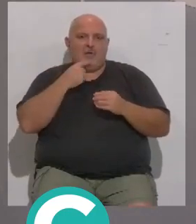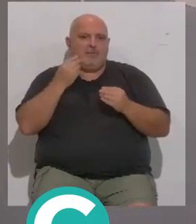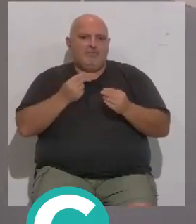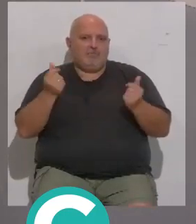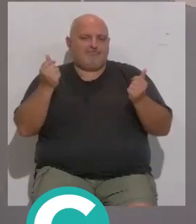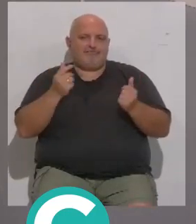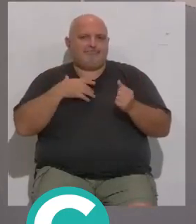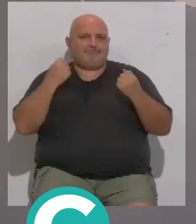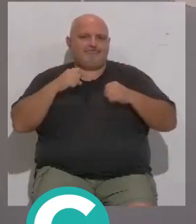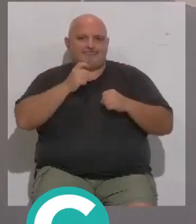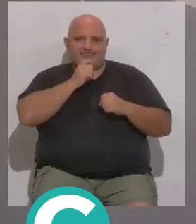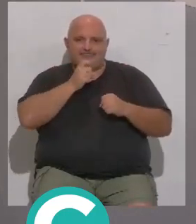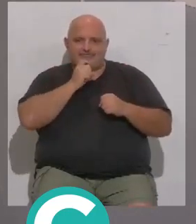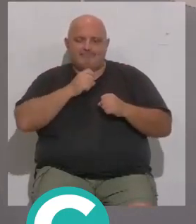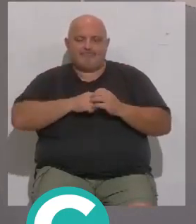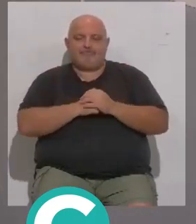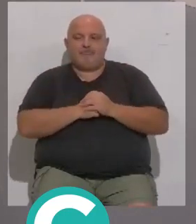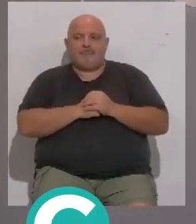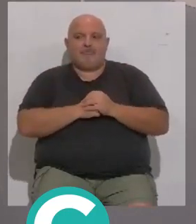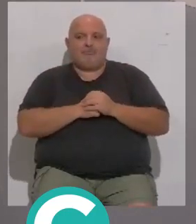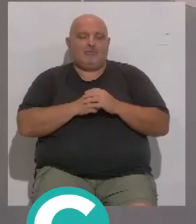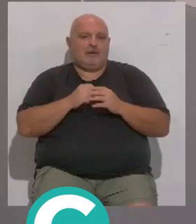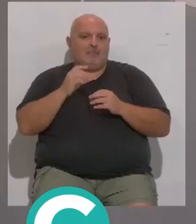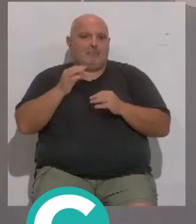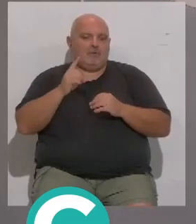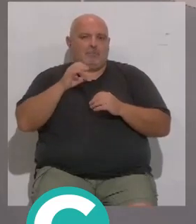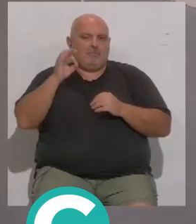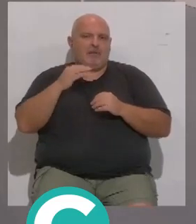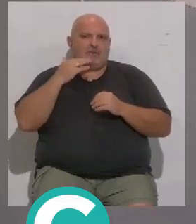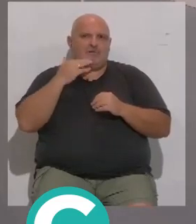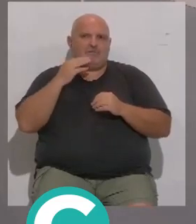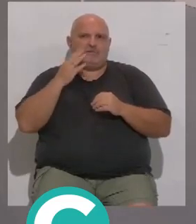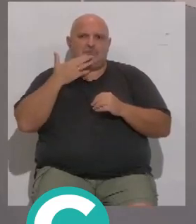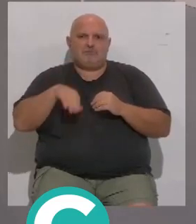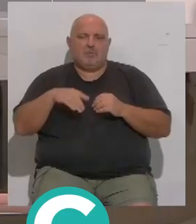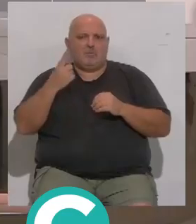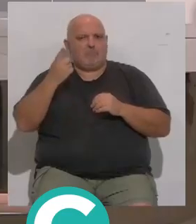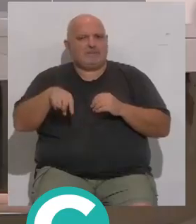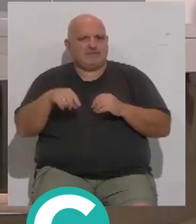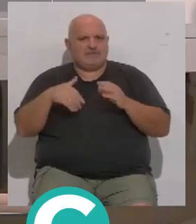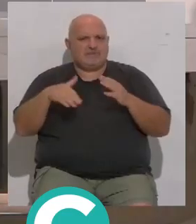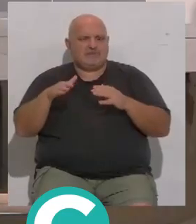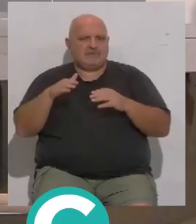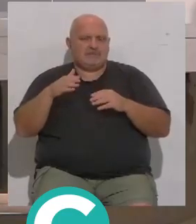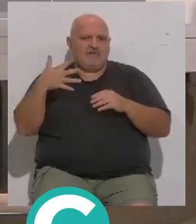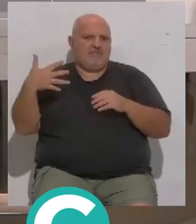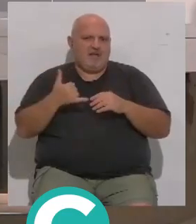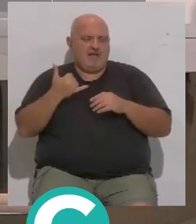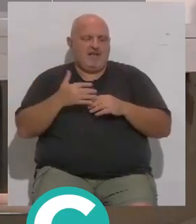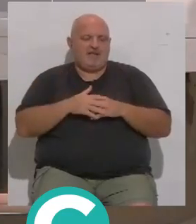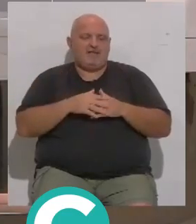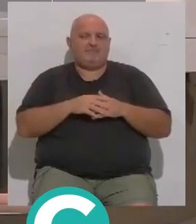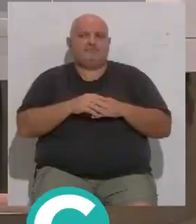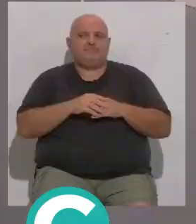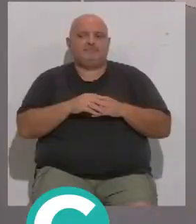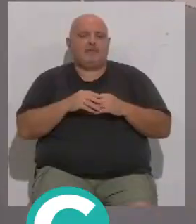tú no puedes entrenar al 100%, y estuvo, claro, cerca de un mes. Sí. De baja,